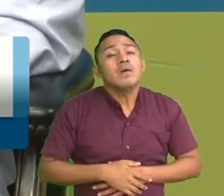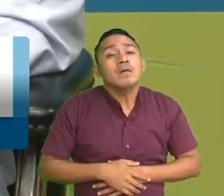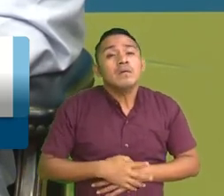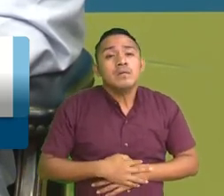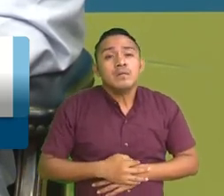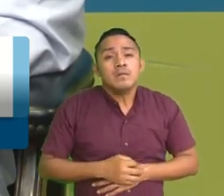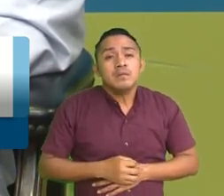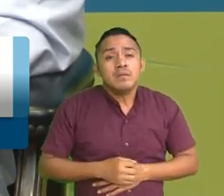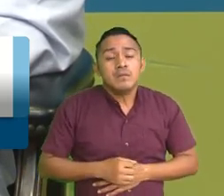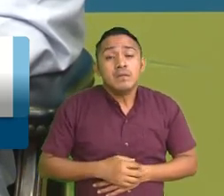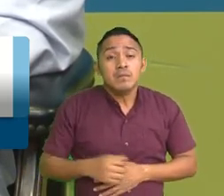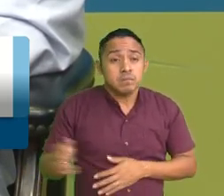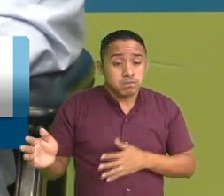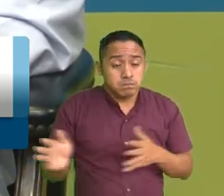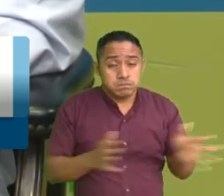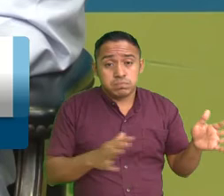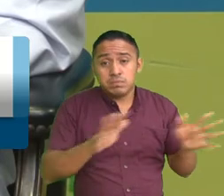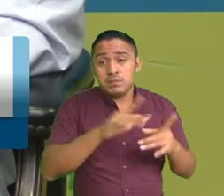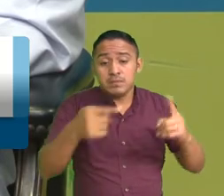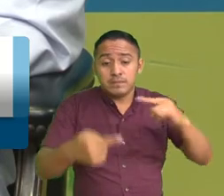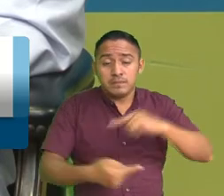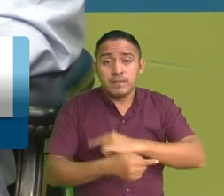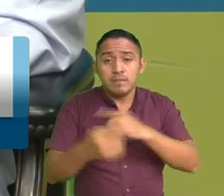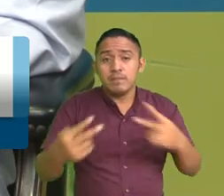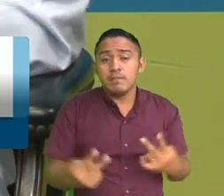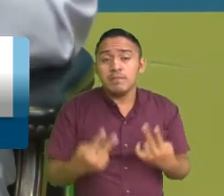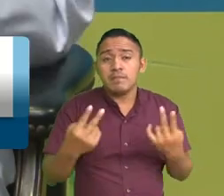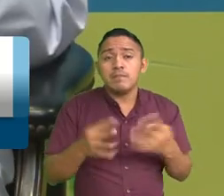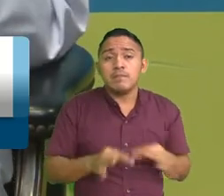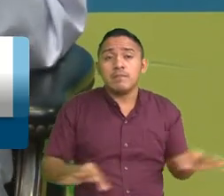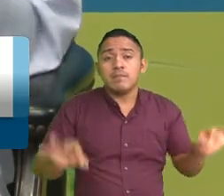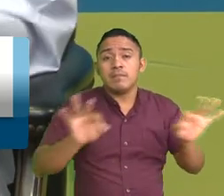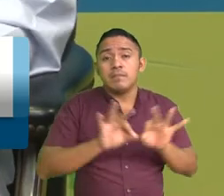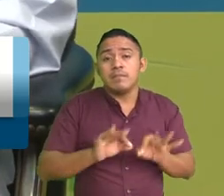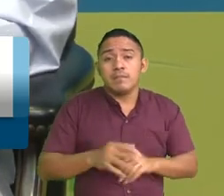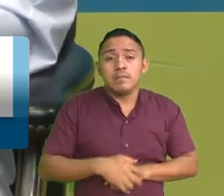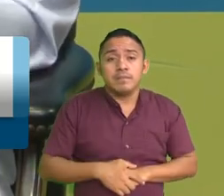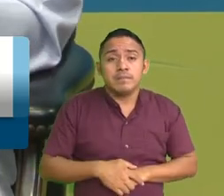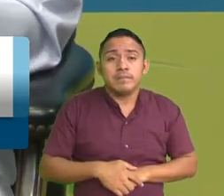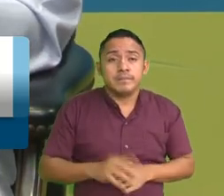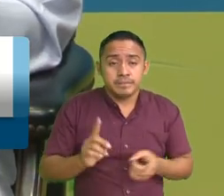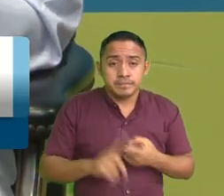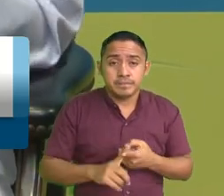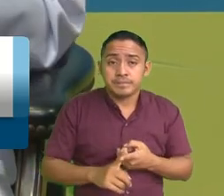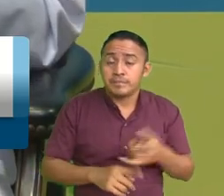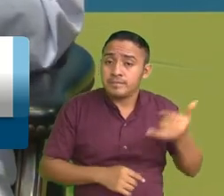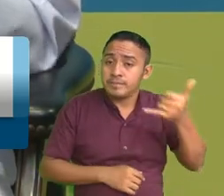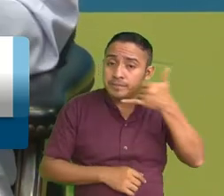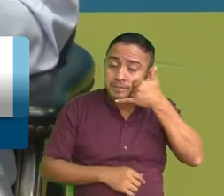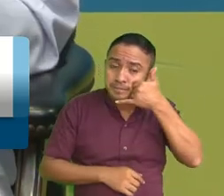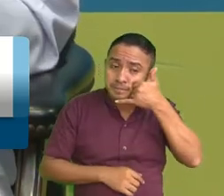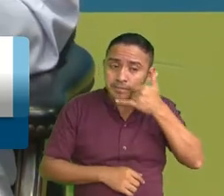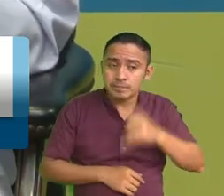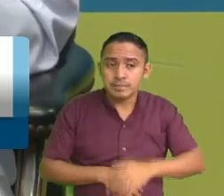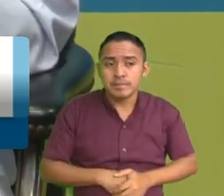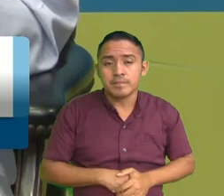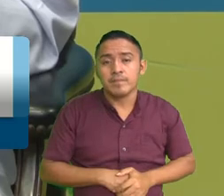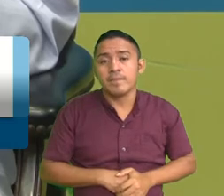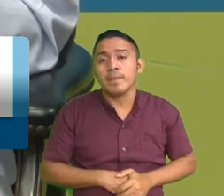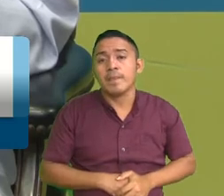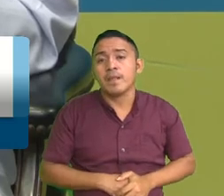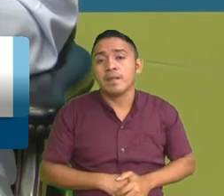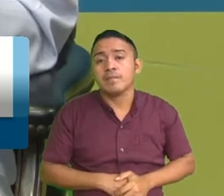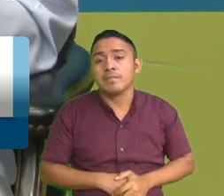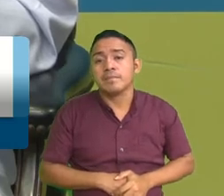vida son importantes, por ejemplo, el hecho del uso de los teléfonos. La mayor